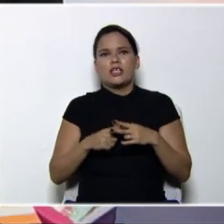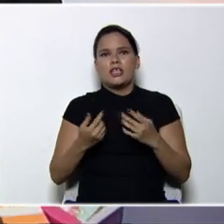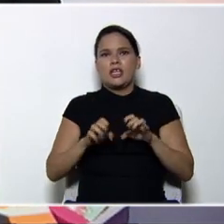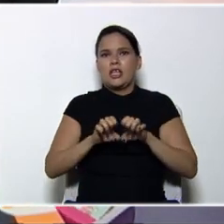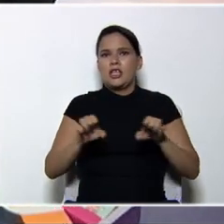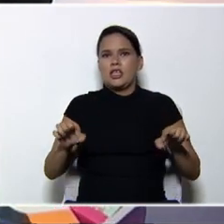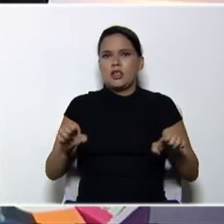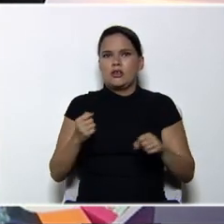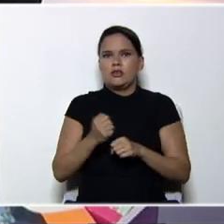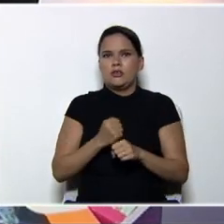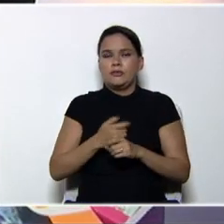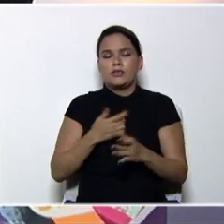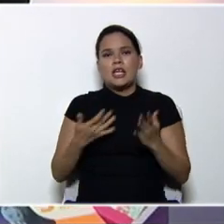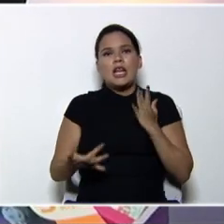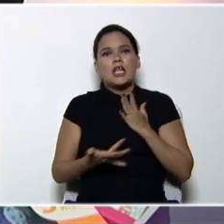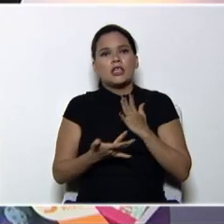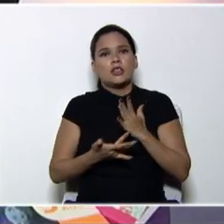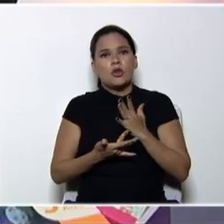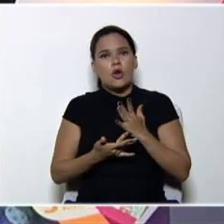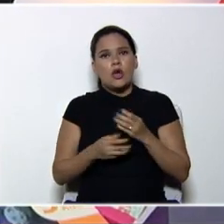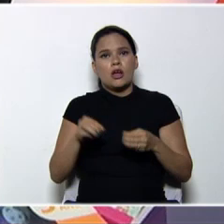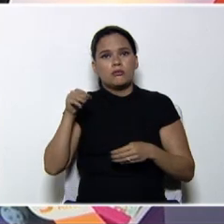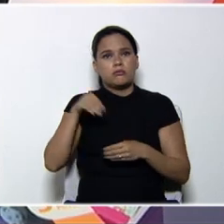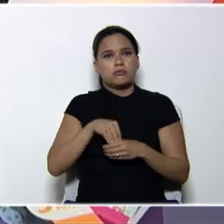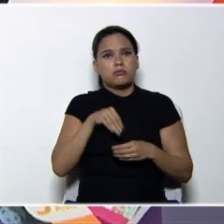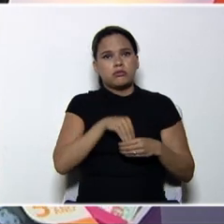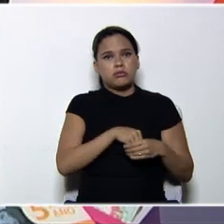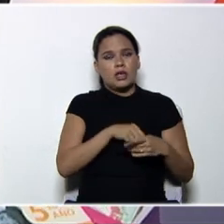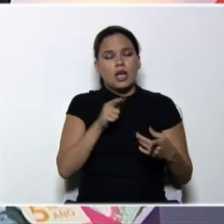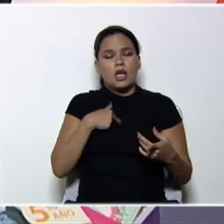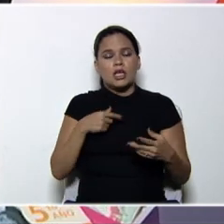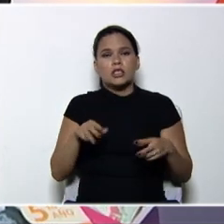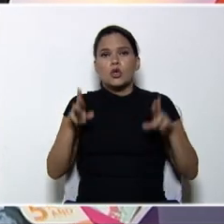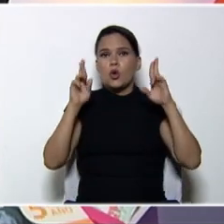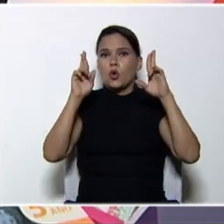La tecnología durante la época de pandemia ha sido un recurso